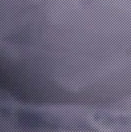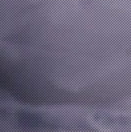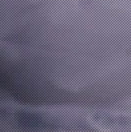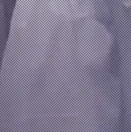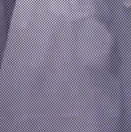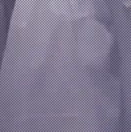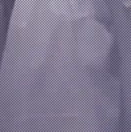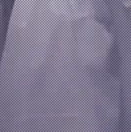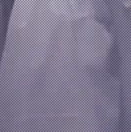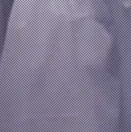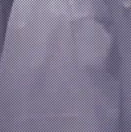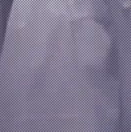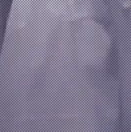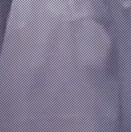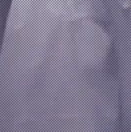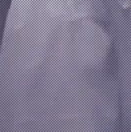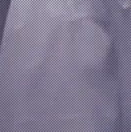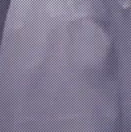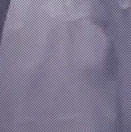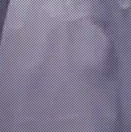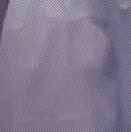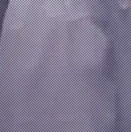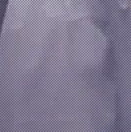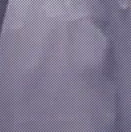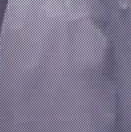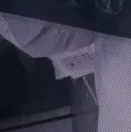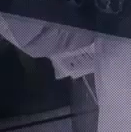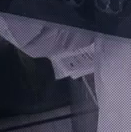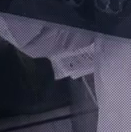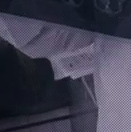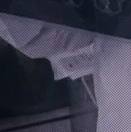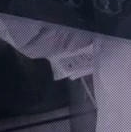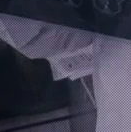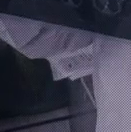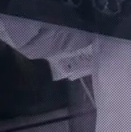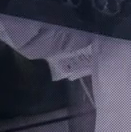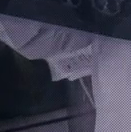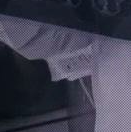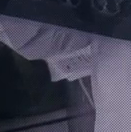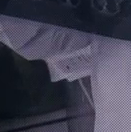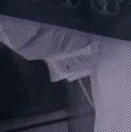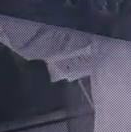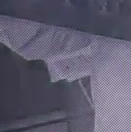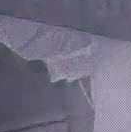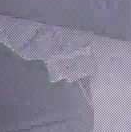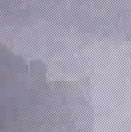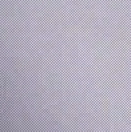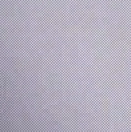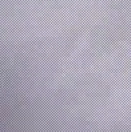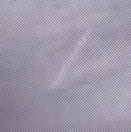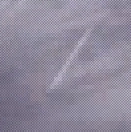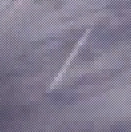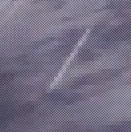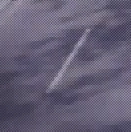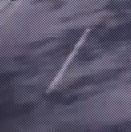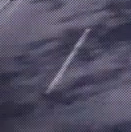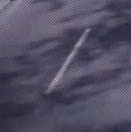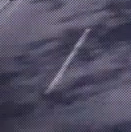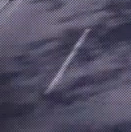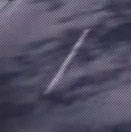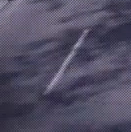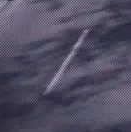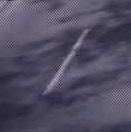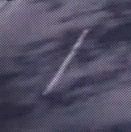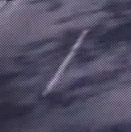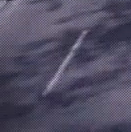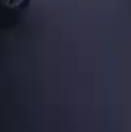entero sin ninguna condición. No ves razas ni edades, ni a la gente